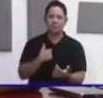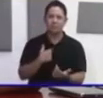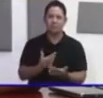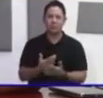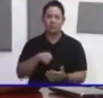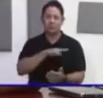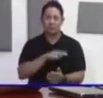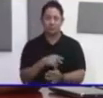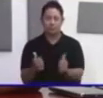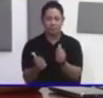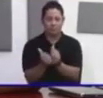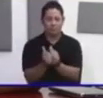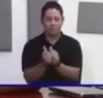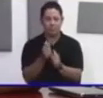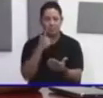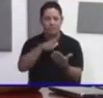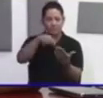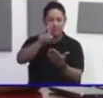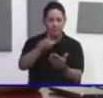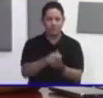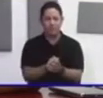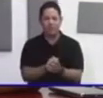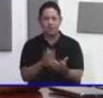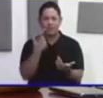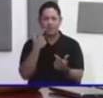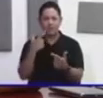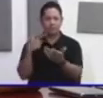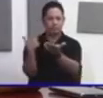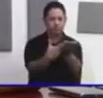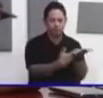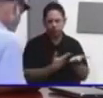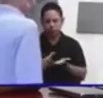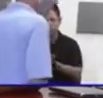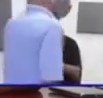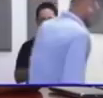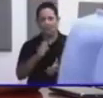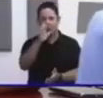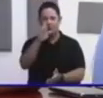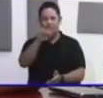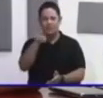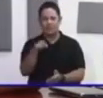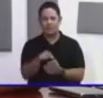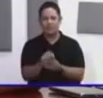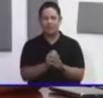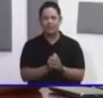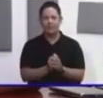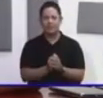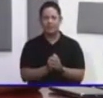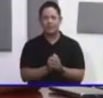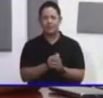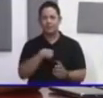conjunta con presupuesto de la aprobación en primer debate de la empresa social del Estado, tal cual como está